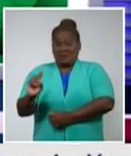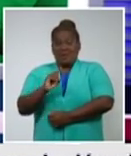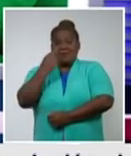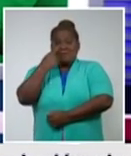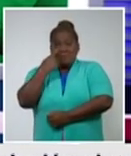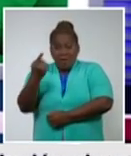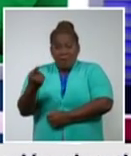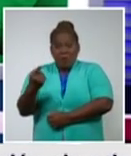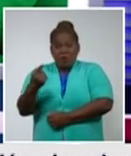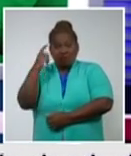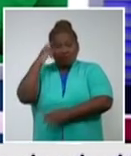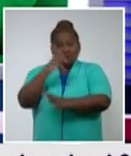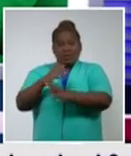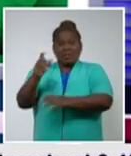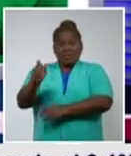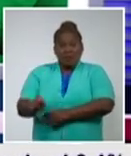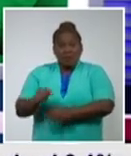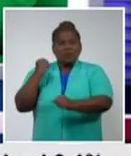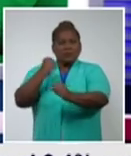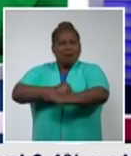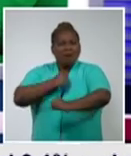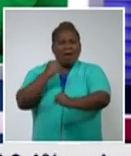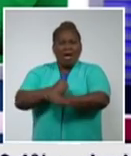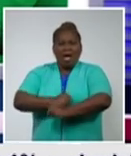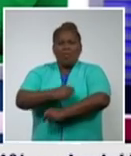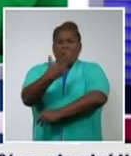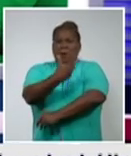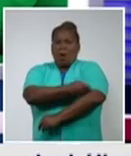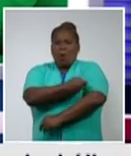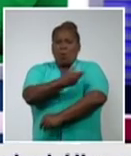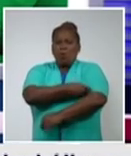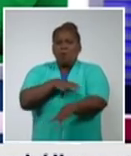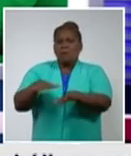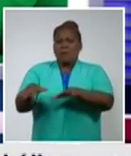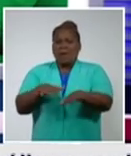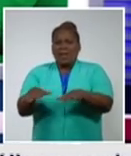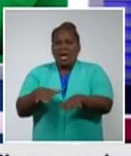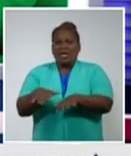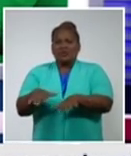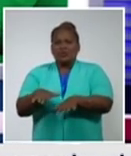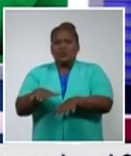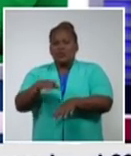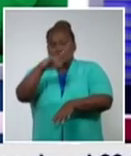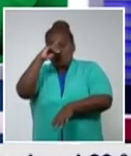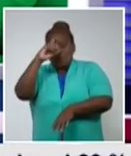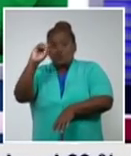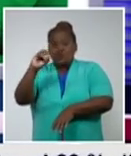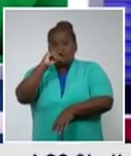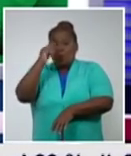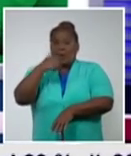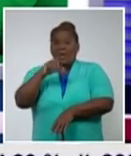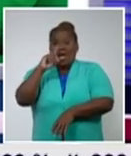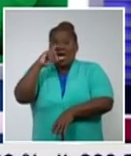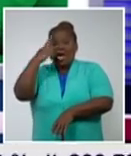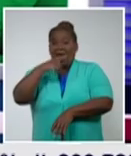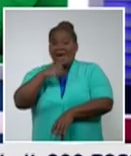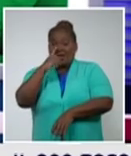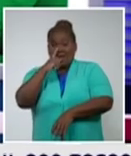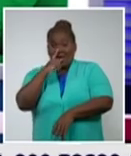la fase 3 del ensayo clínico, Soberana aquí en La Habana, Abdala en el territorio